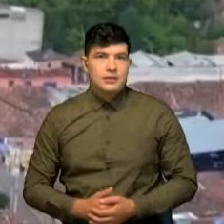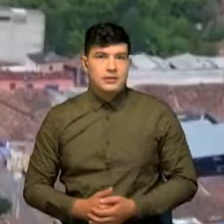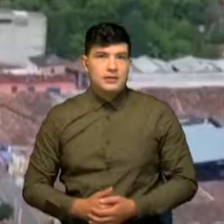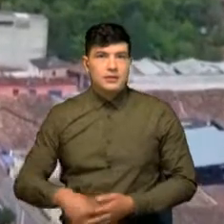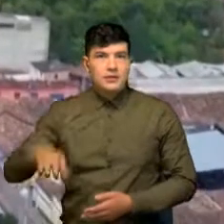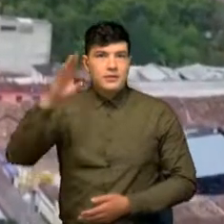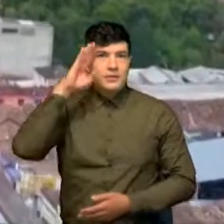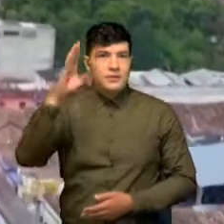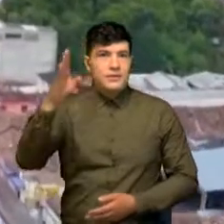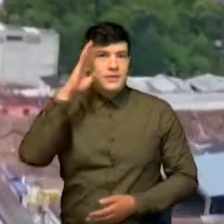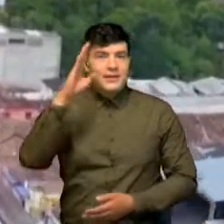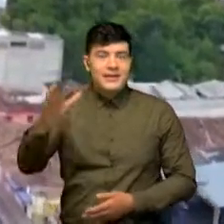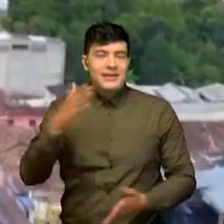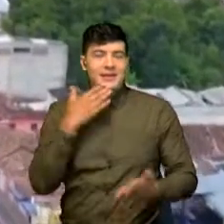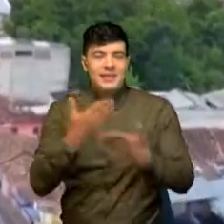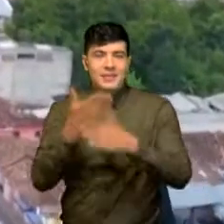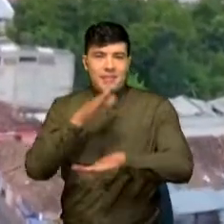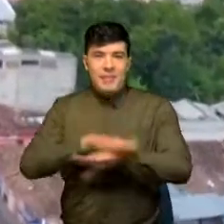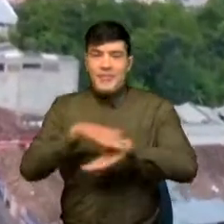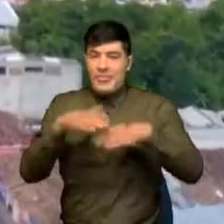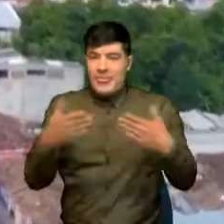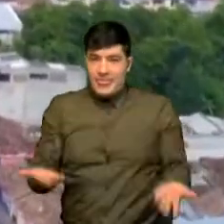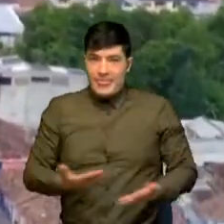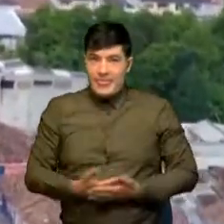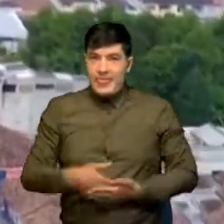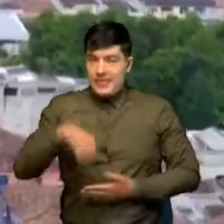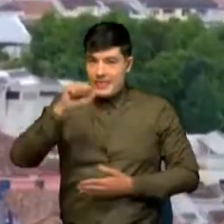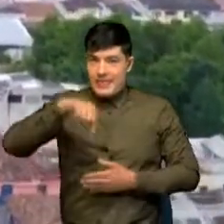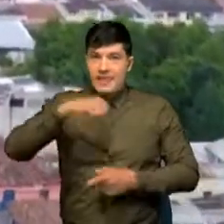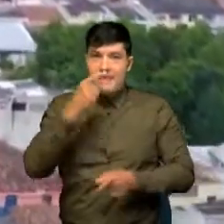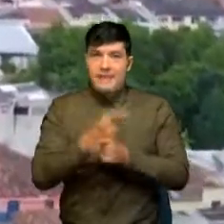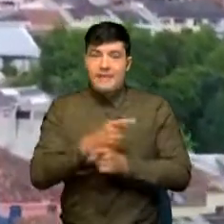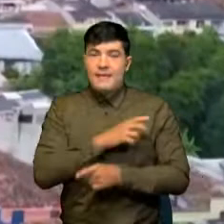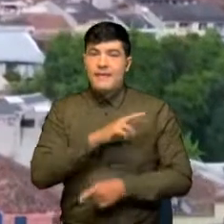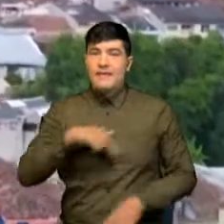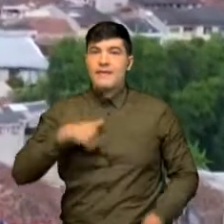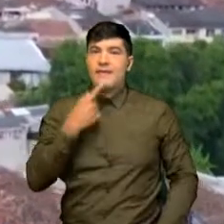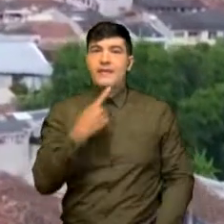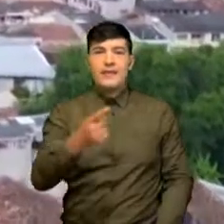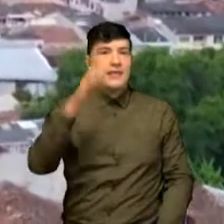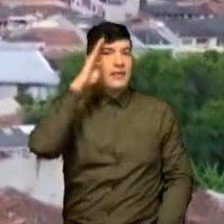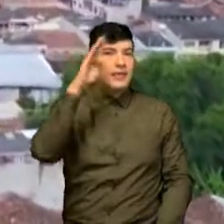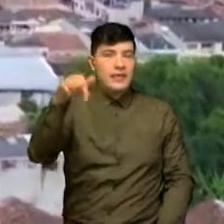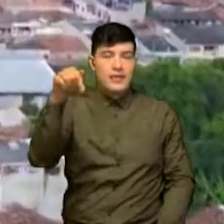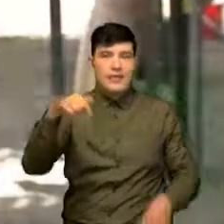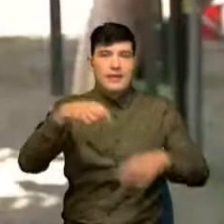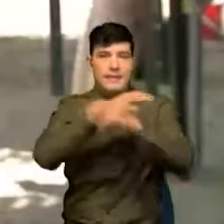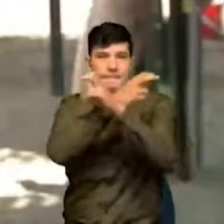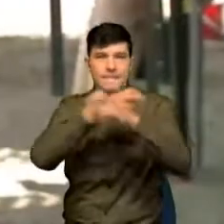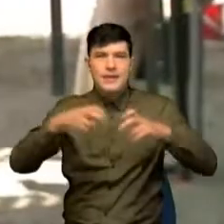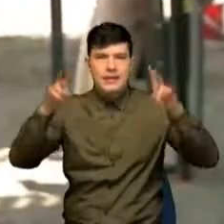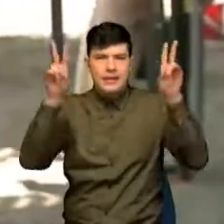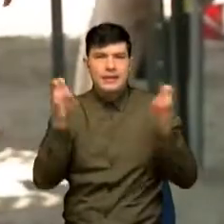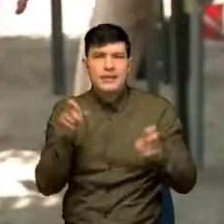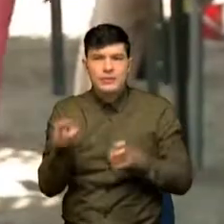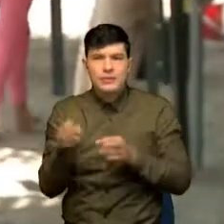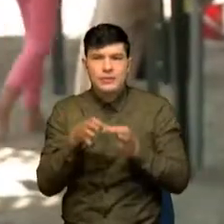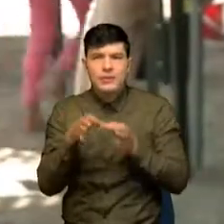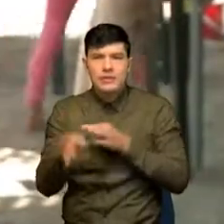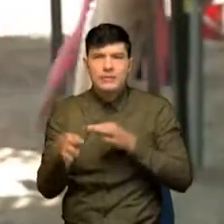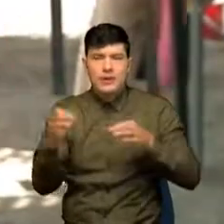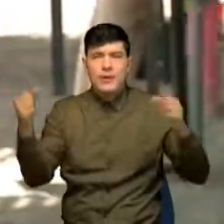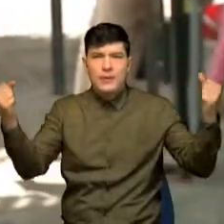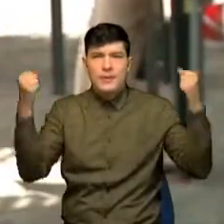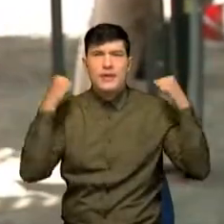María Ángel y John, televidentes, muy buenas tardes, así es, los saludamos desde el parque temático del municipio de Piedecuesta, una importante obra que,